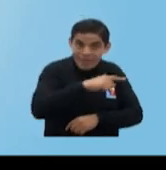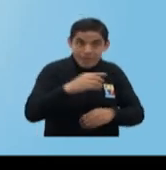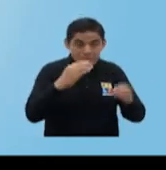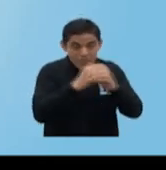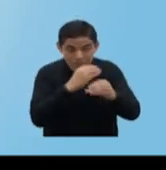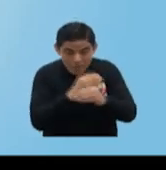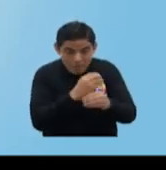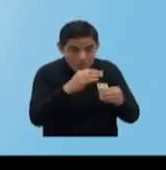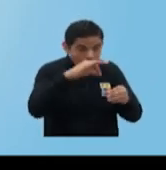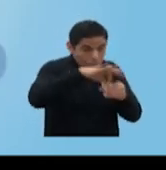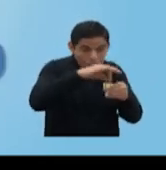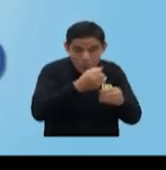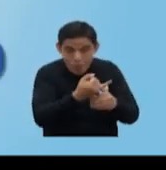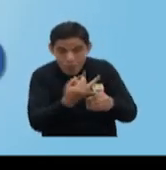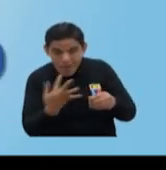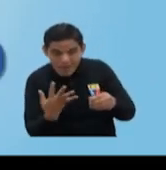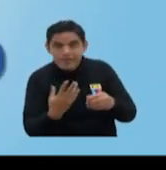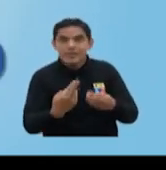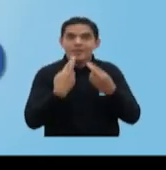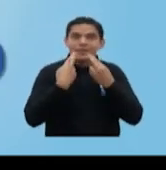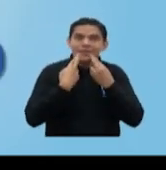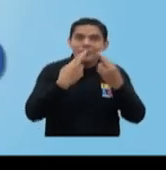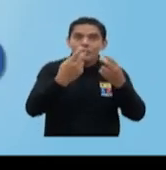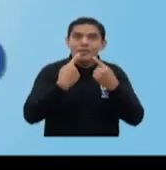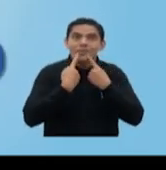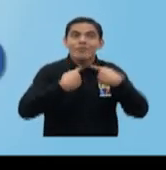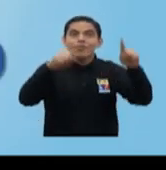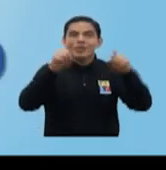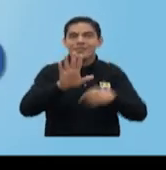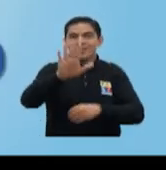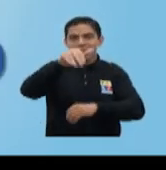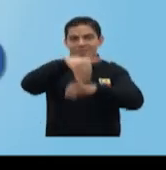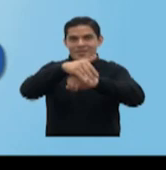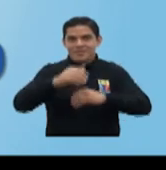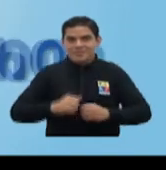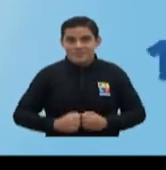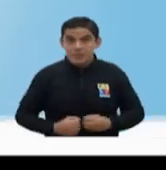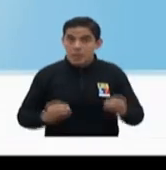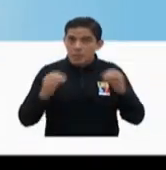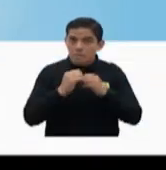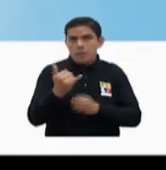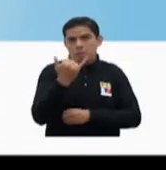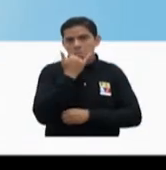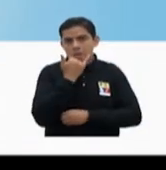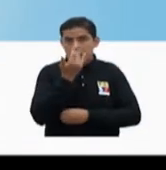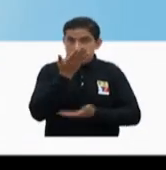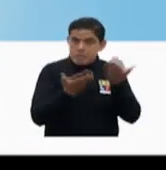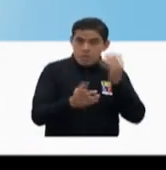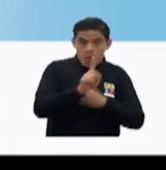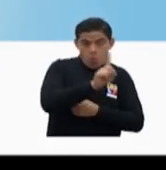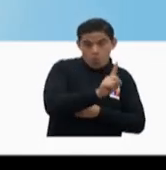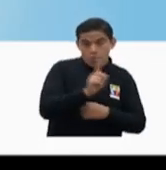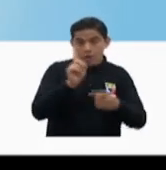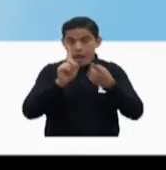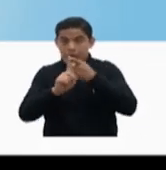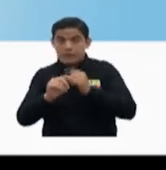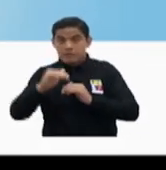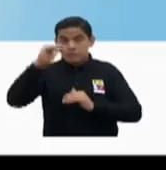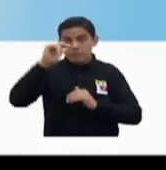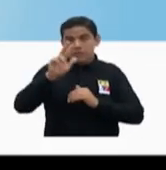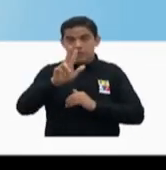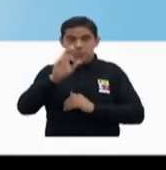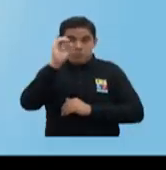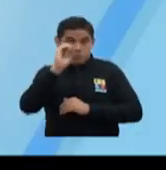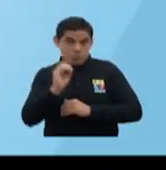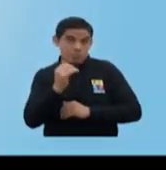lo difunden a través de los medios de comunicación a partir de las 17 horas. Tienen un margen de error entre el 1